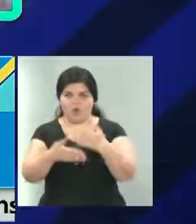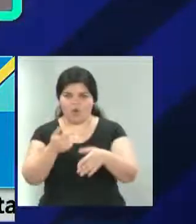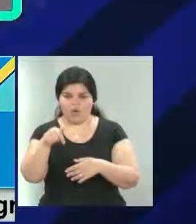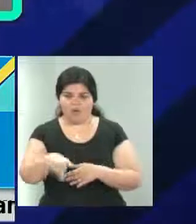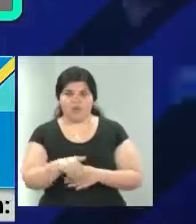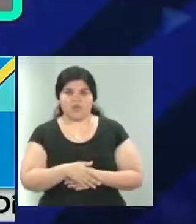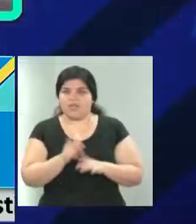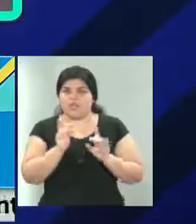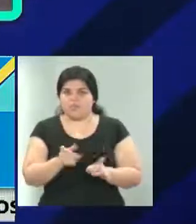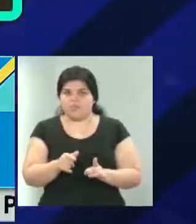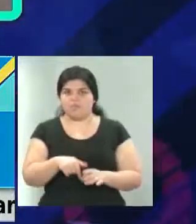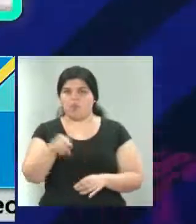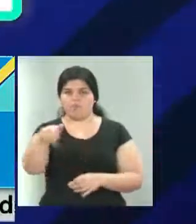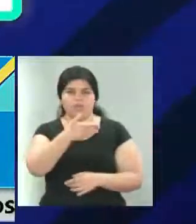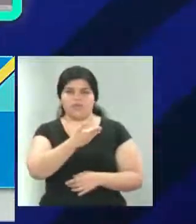despojados, principalmente los dirigentes,